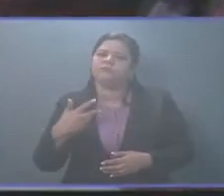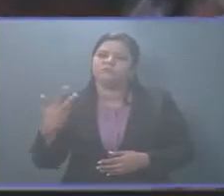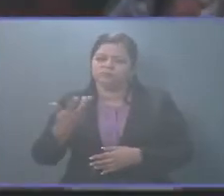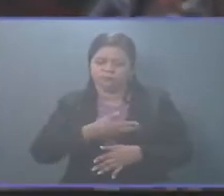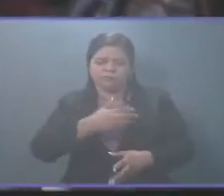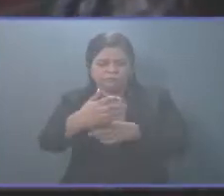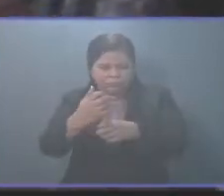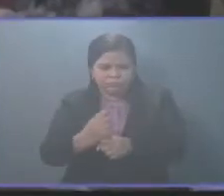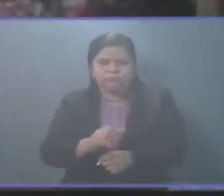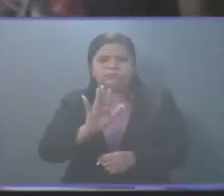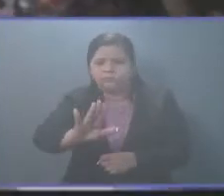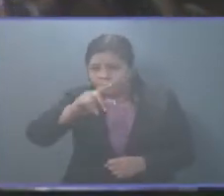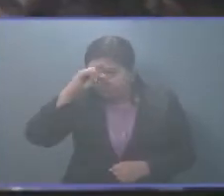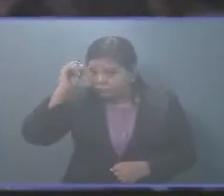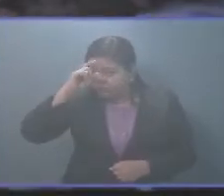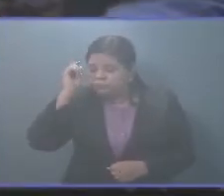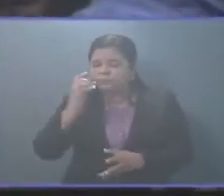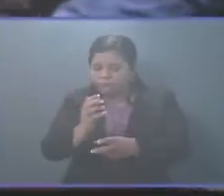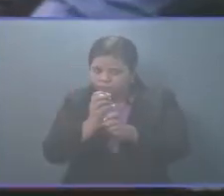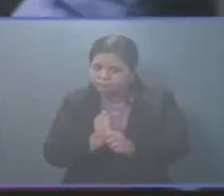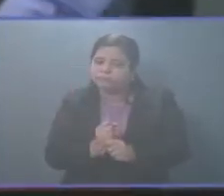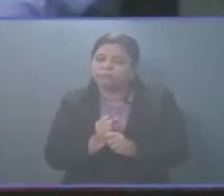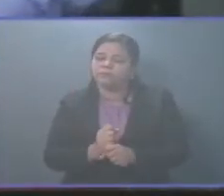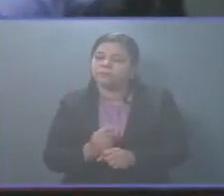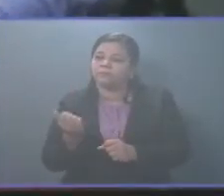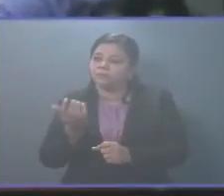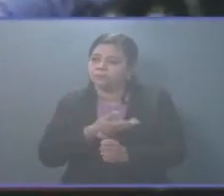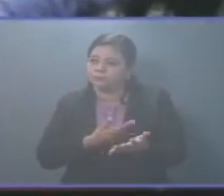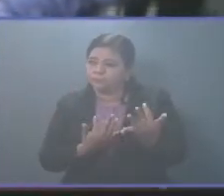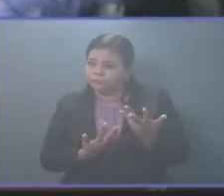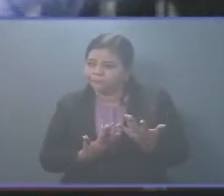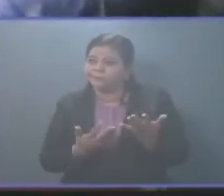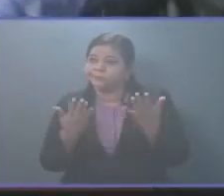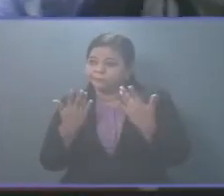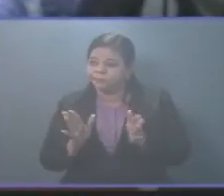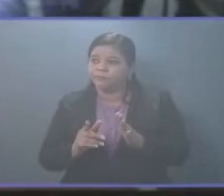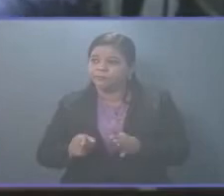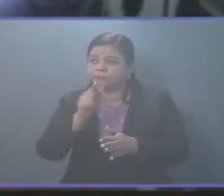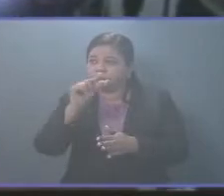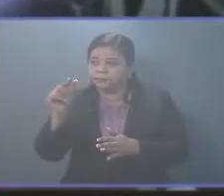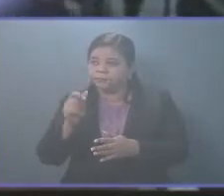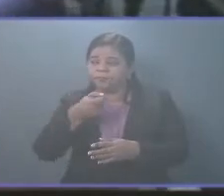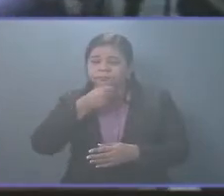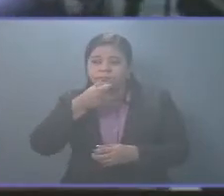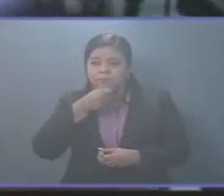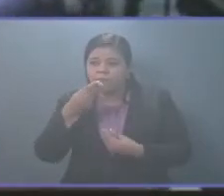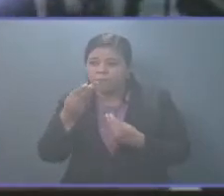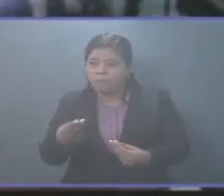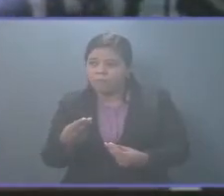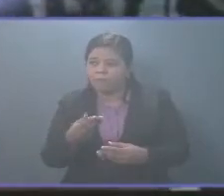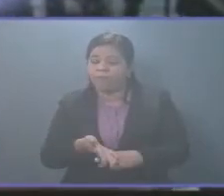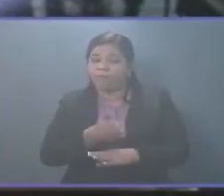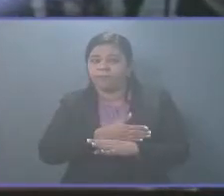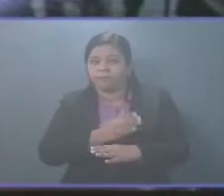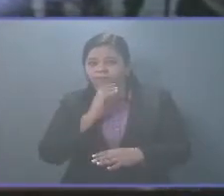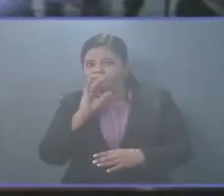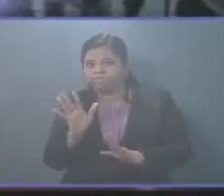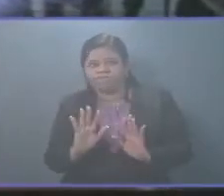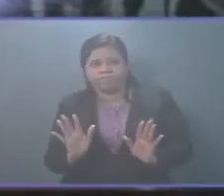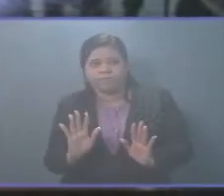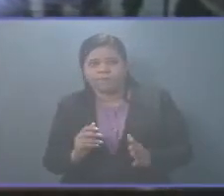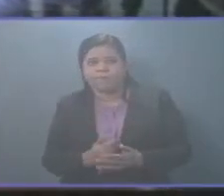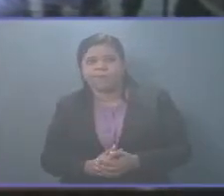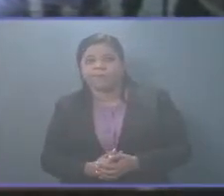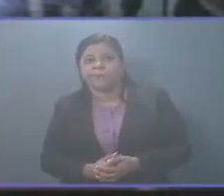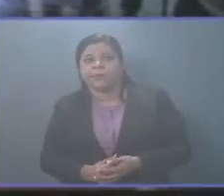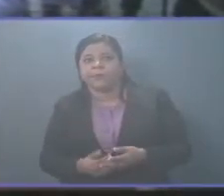en el trabajo que ustedes realizan, esperando que ahora sí las instituciones les den la información que les han negado, que ha sido una